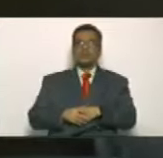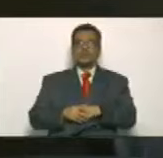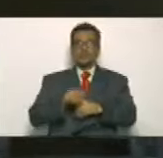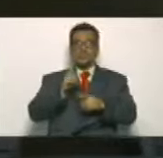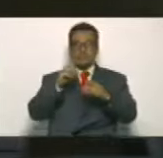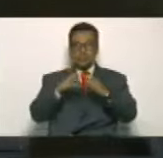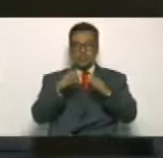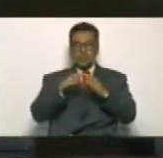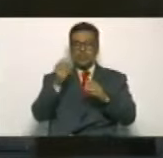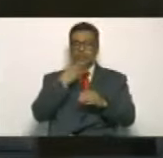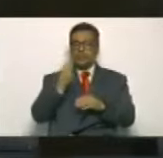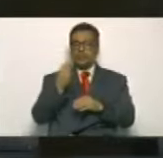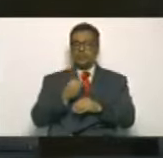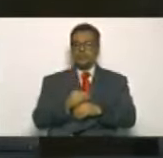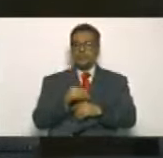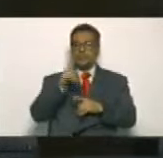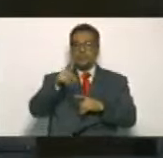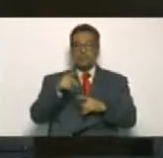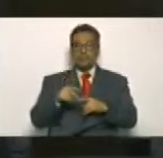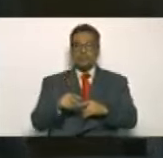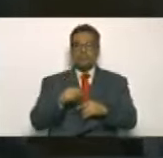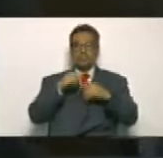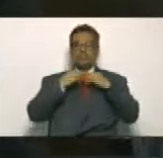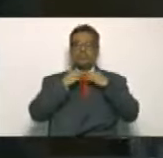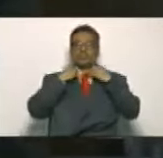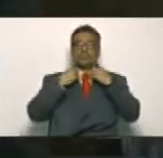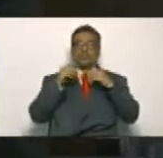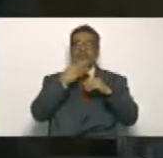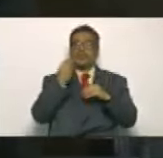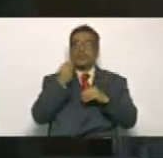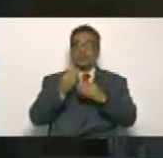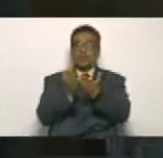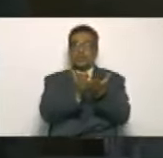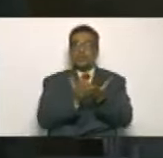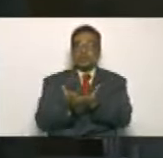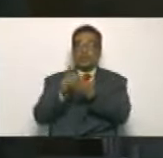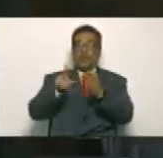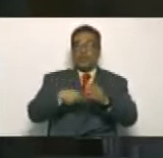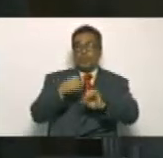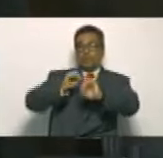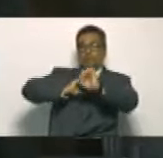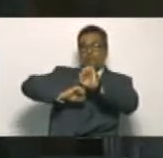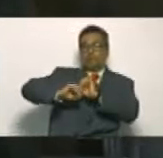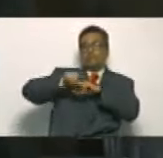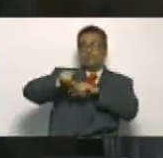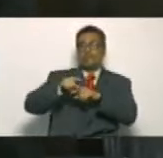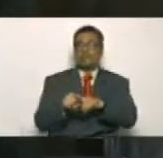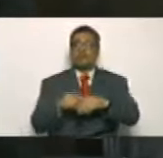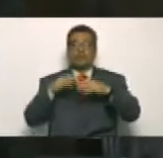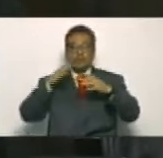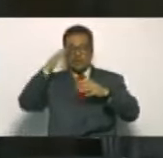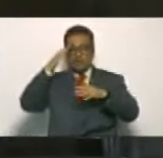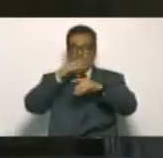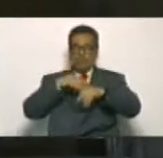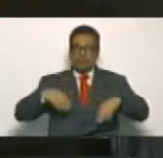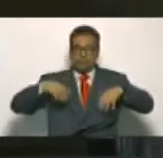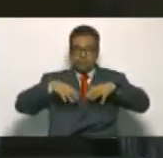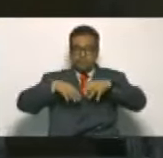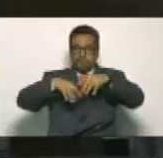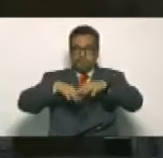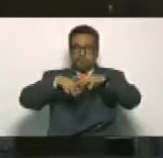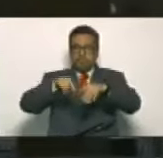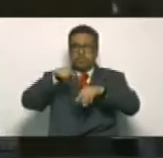de jóvenes, seminaristas, jóvenes estudiantes, pudo parar y frenar al ejército realista